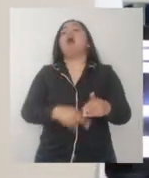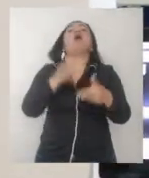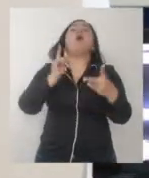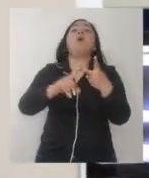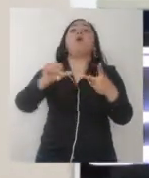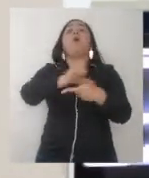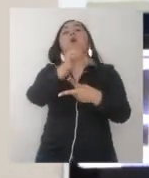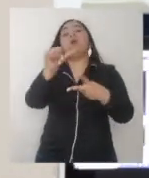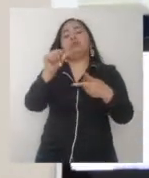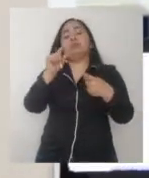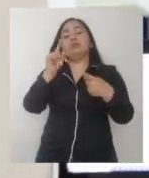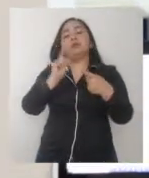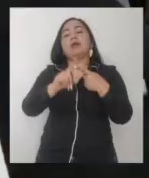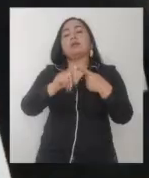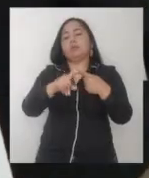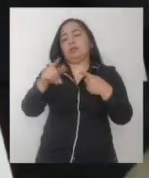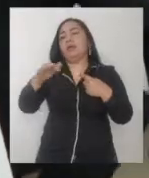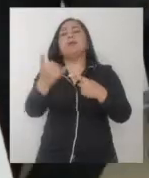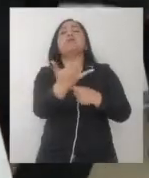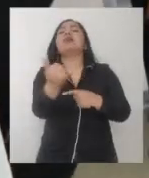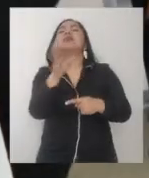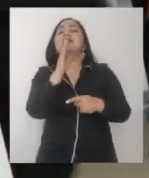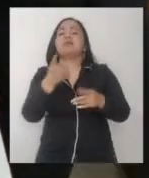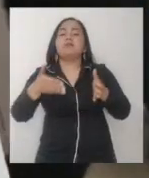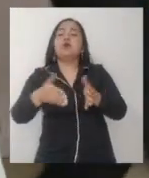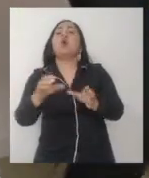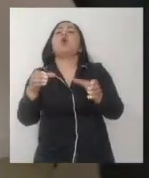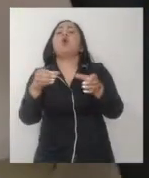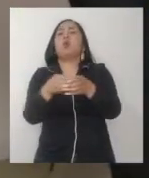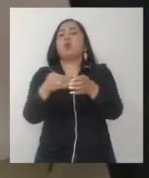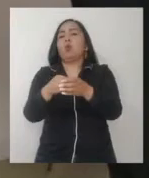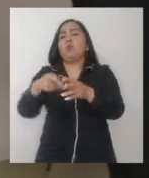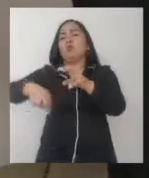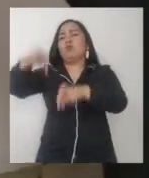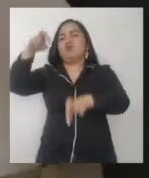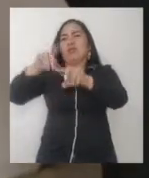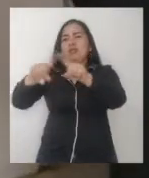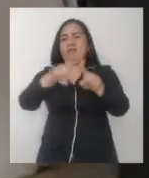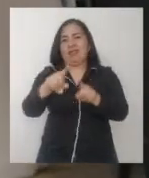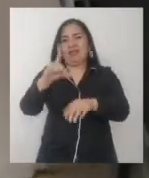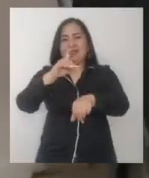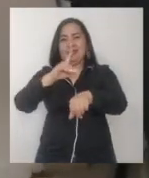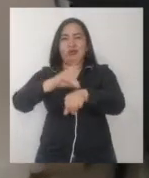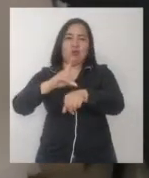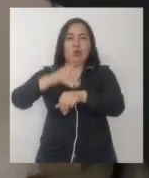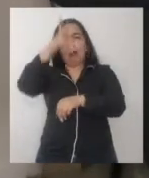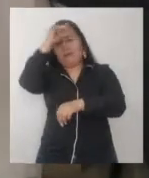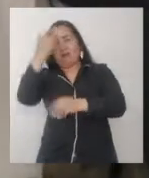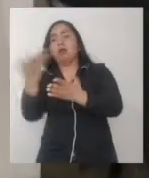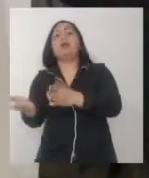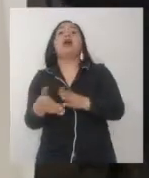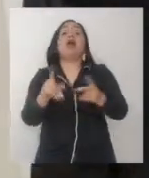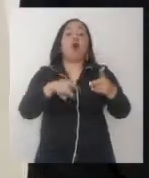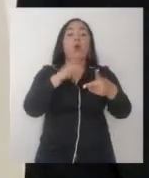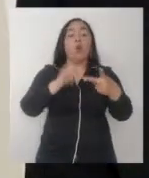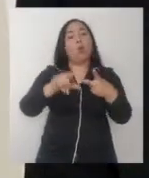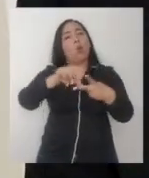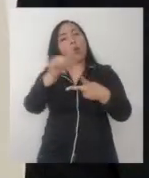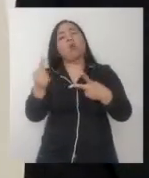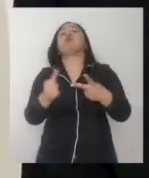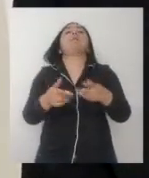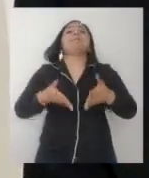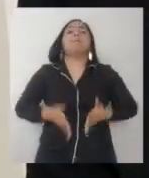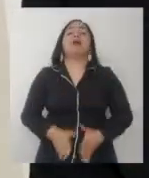inducido por un equipo interdisciplinar, lo mismo que puede hacer el parto